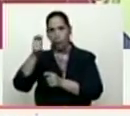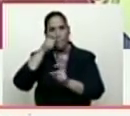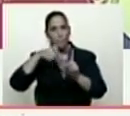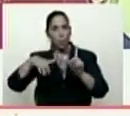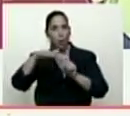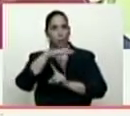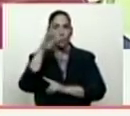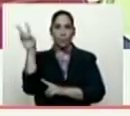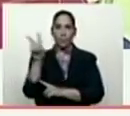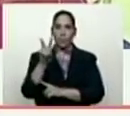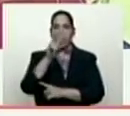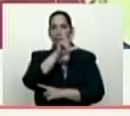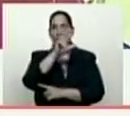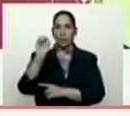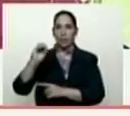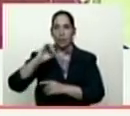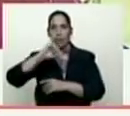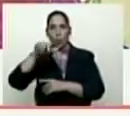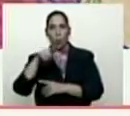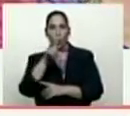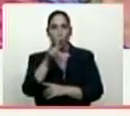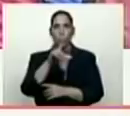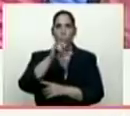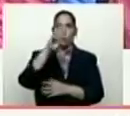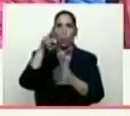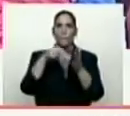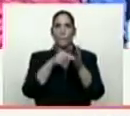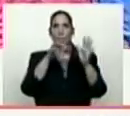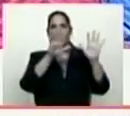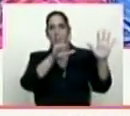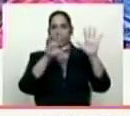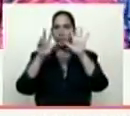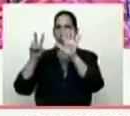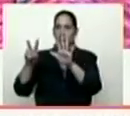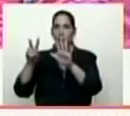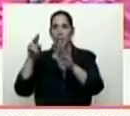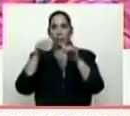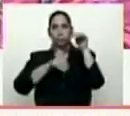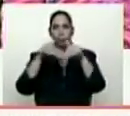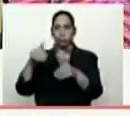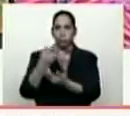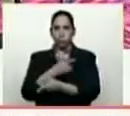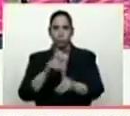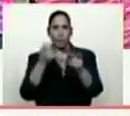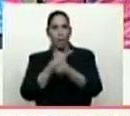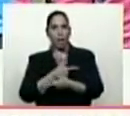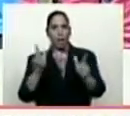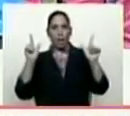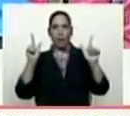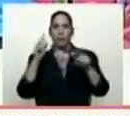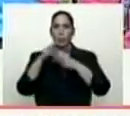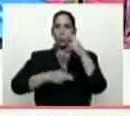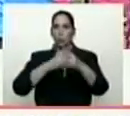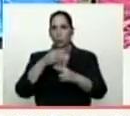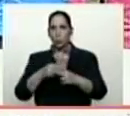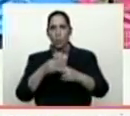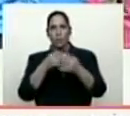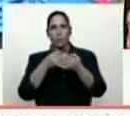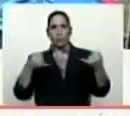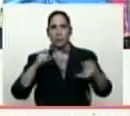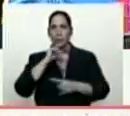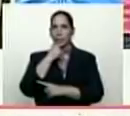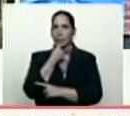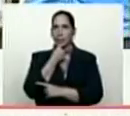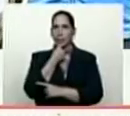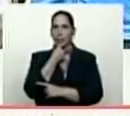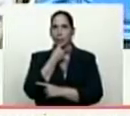Venezuela el 30 de julio de 2017 en elecciones democráticas, libres, universales, directas y secretas,